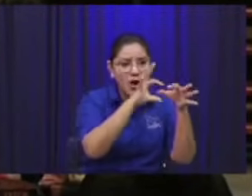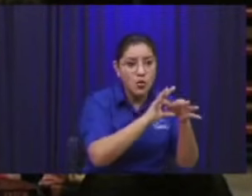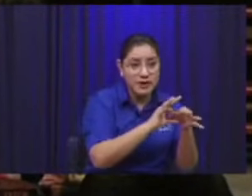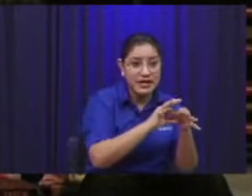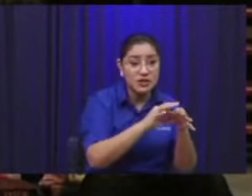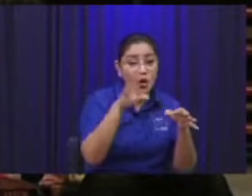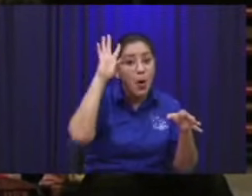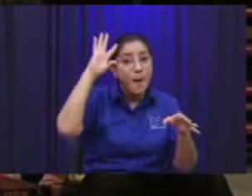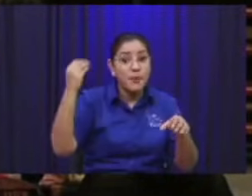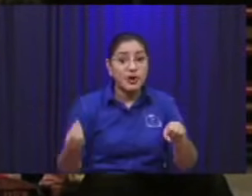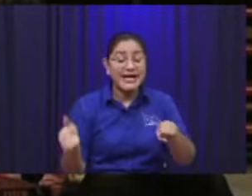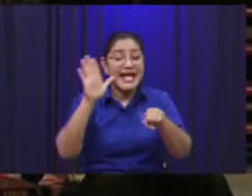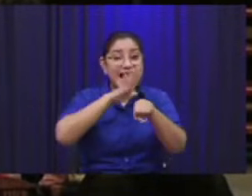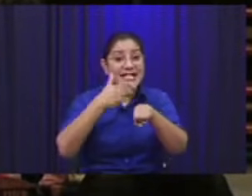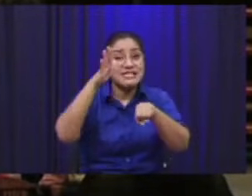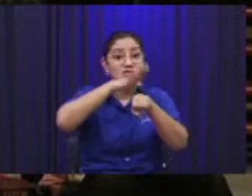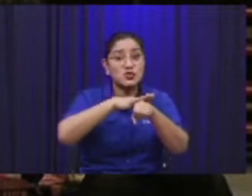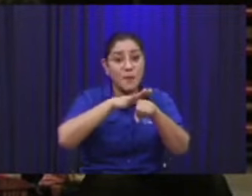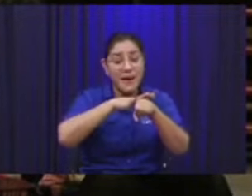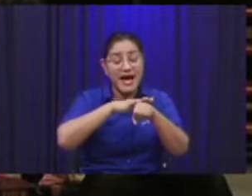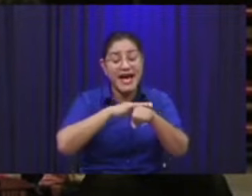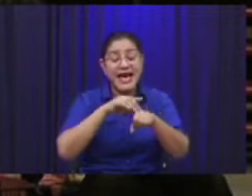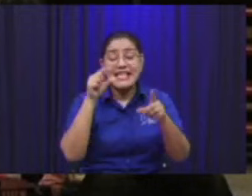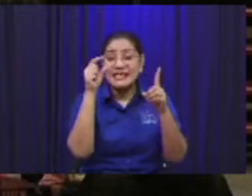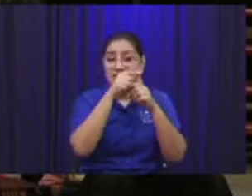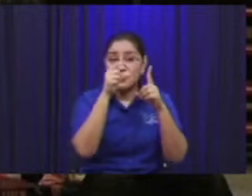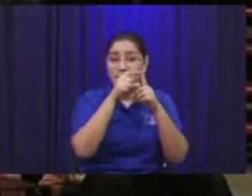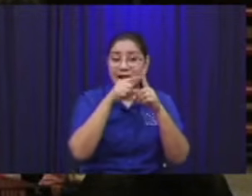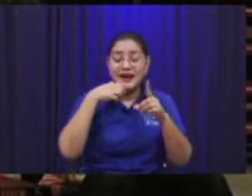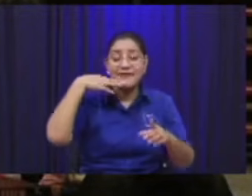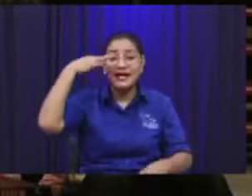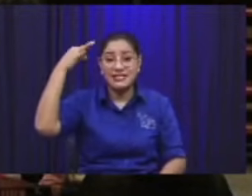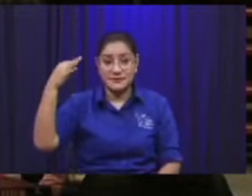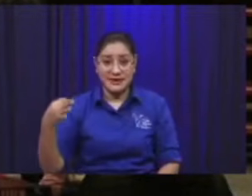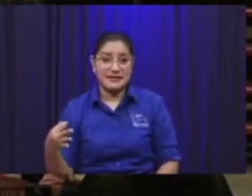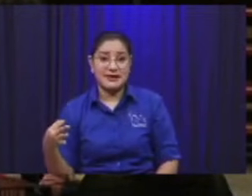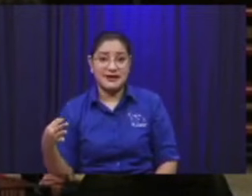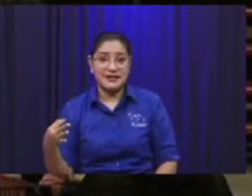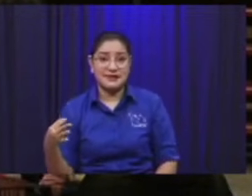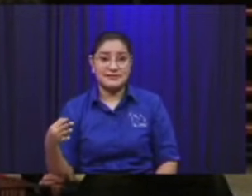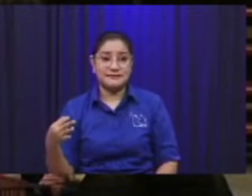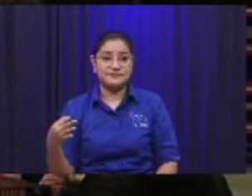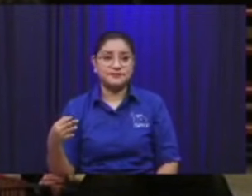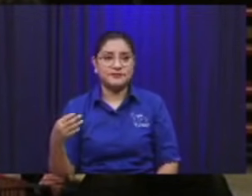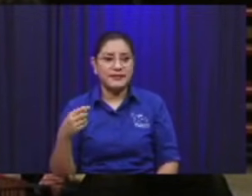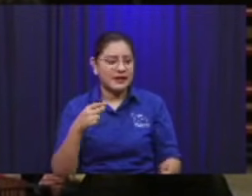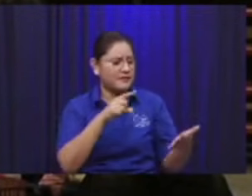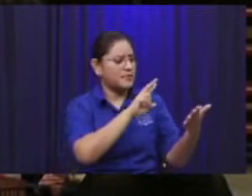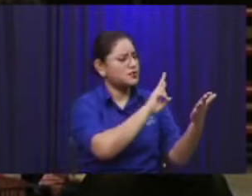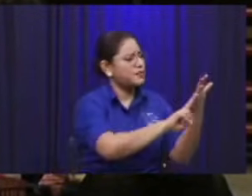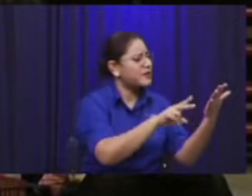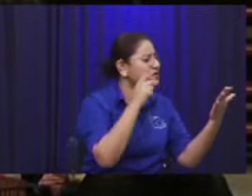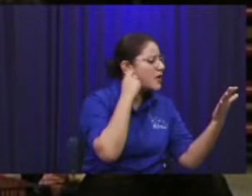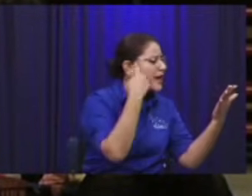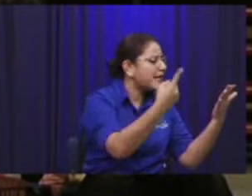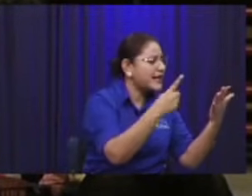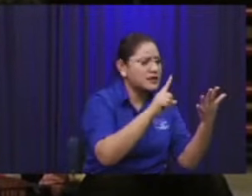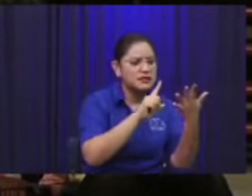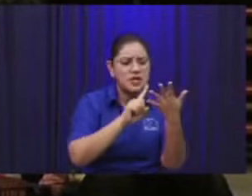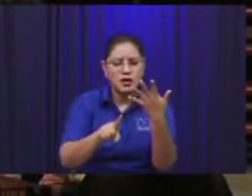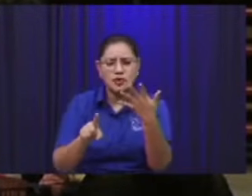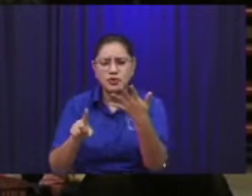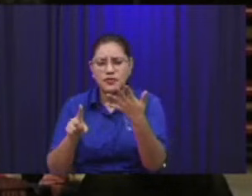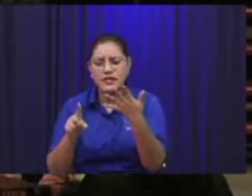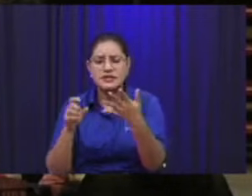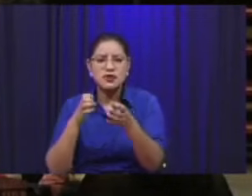suma de tu palabra es verdad porque vemos un texto en génesis otro en nexo